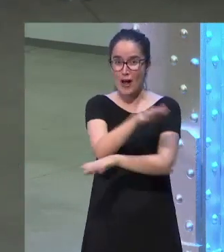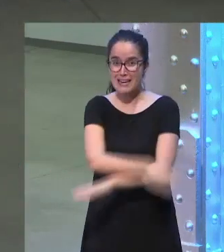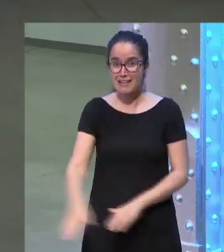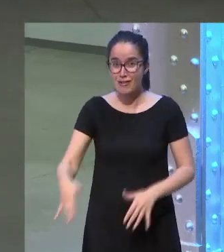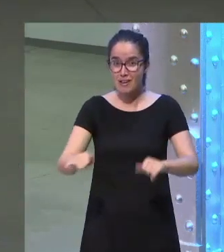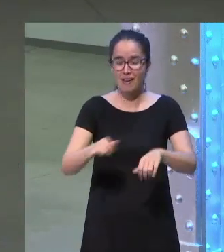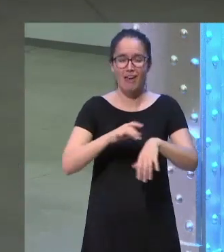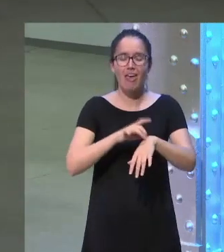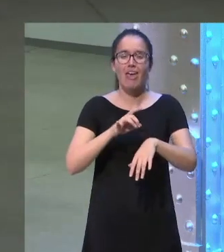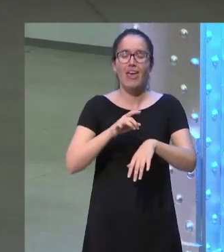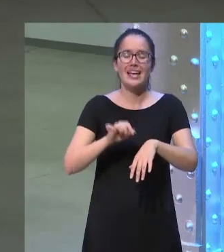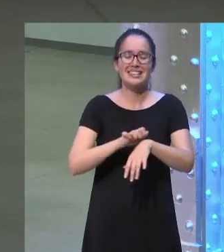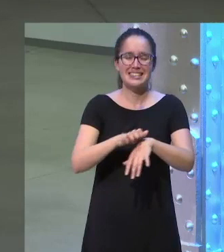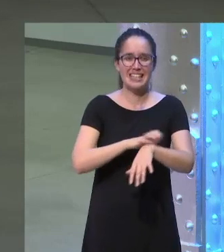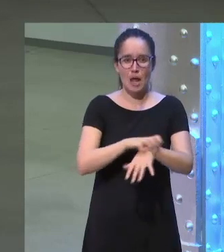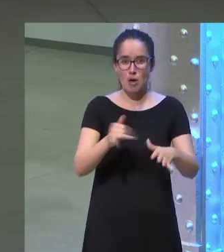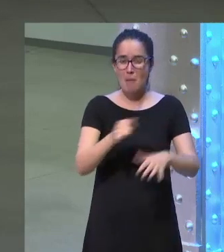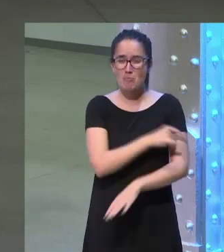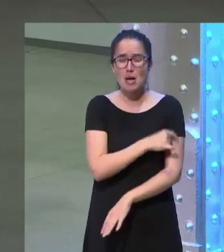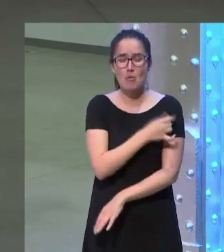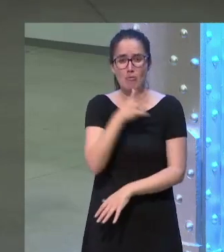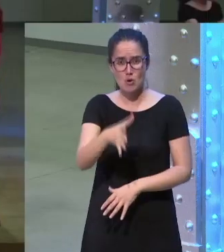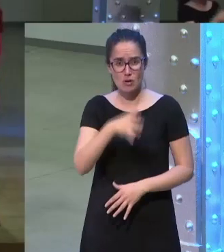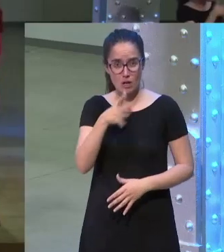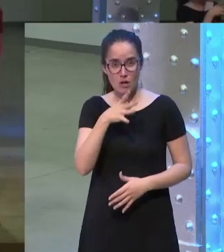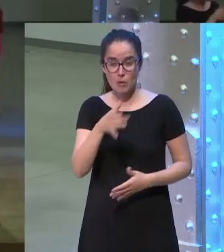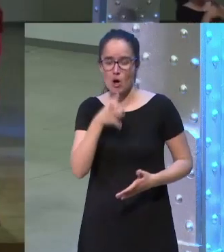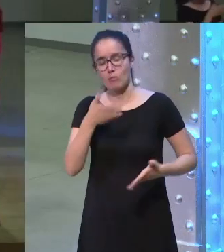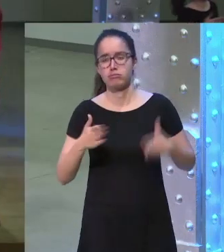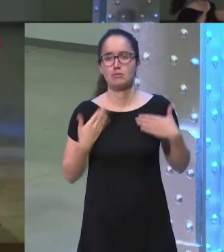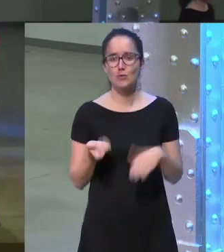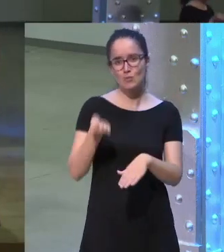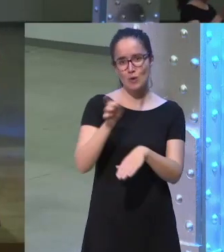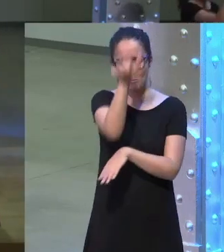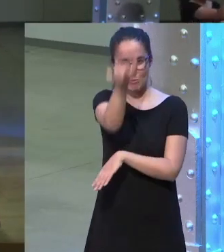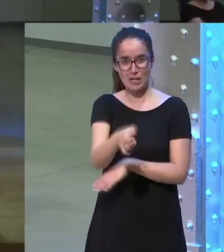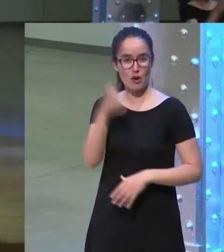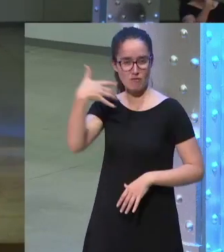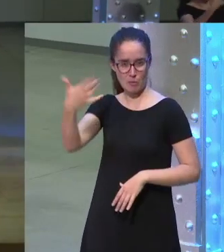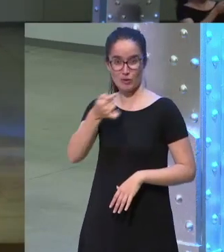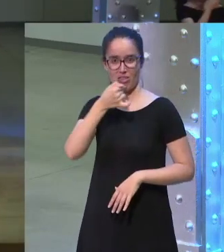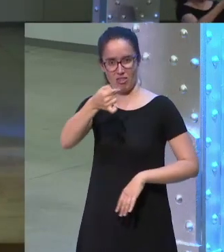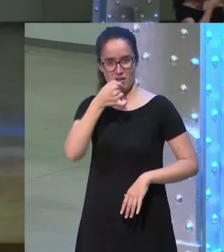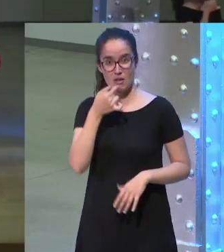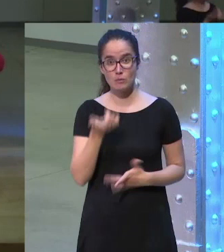¿Por qué le voy a poner la vacuna a mi hijo? Por otro lado, si ahora sale un famosete diciendo pues que las